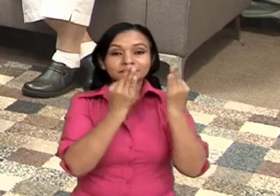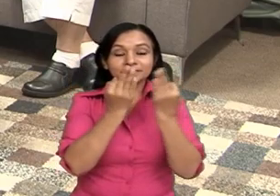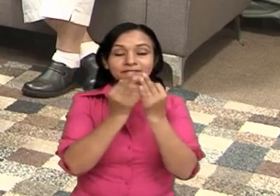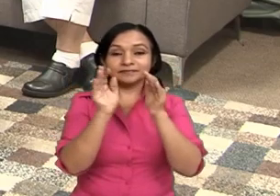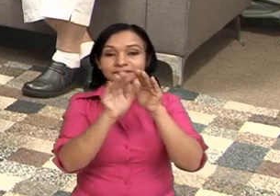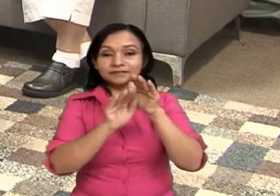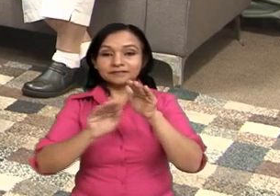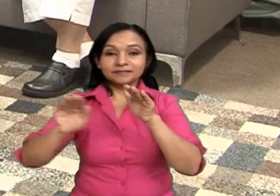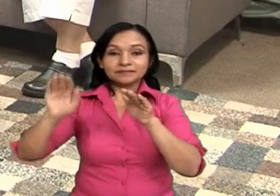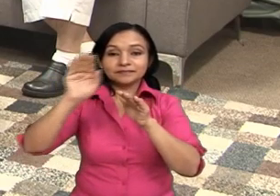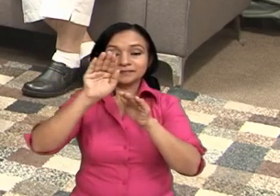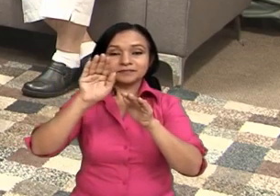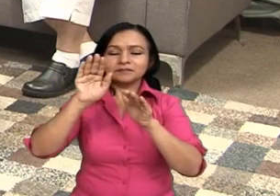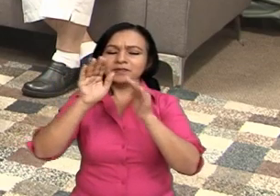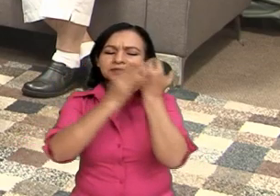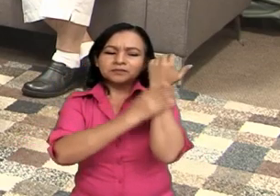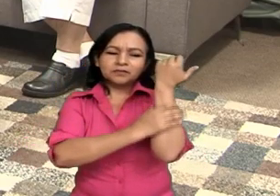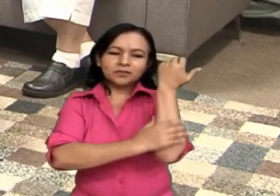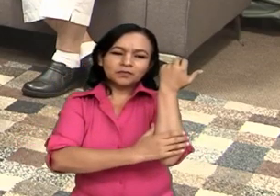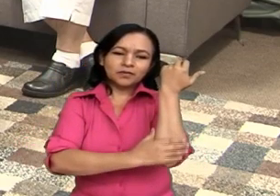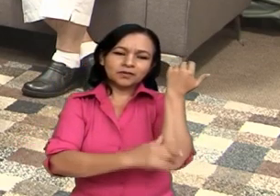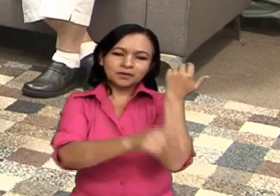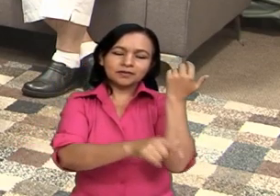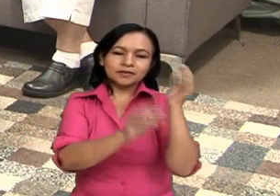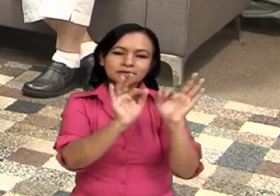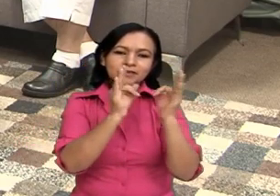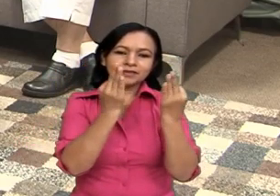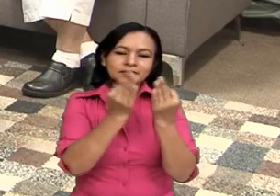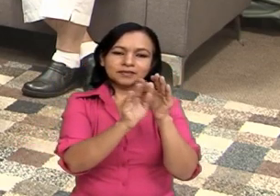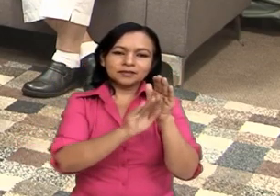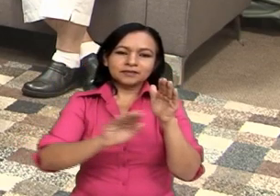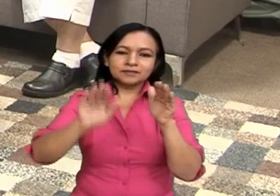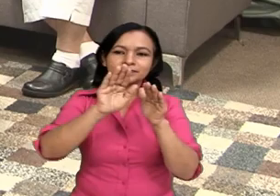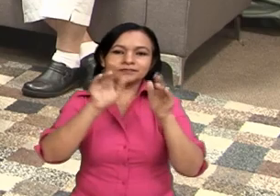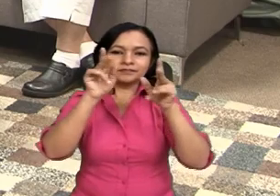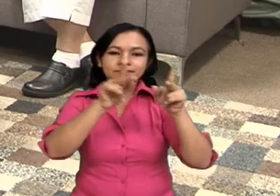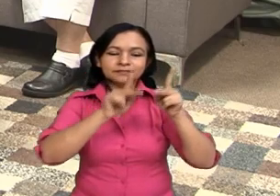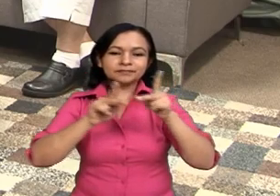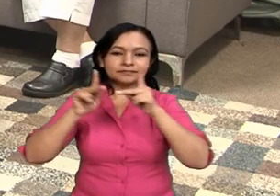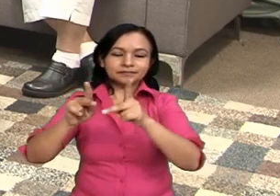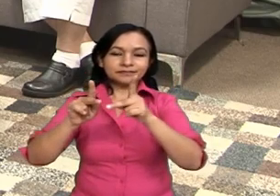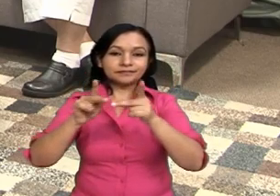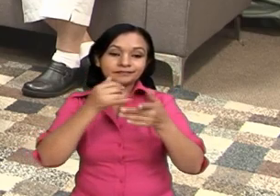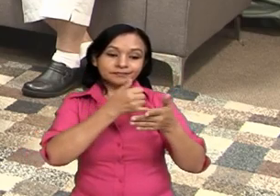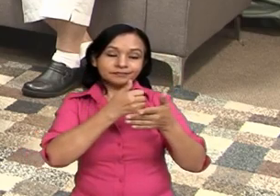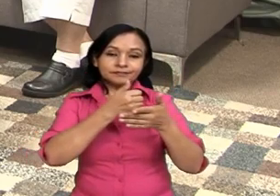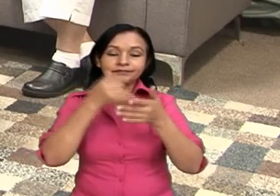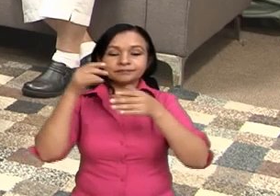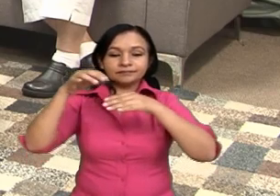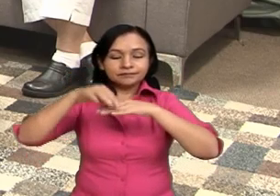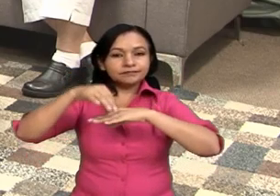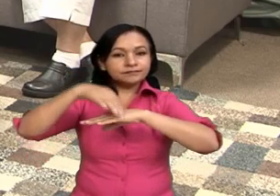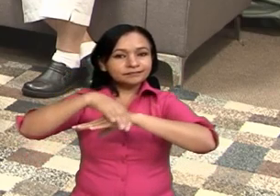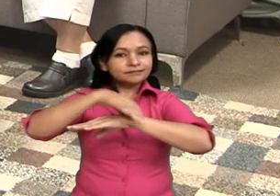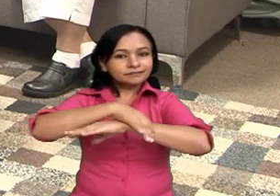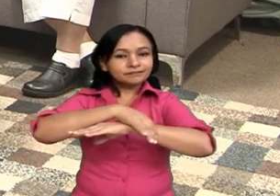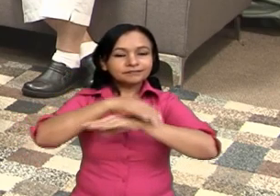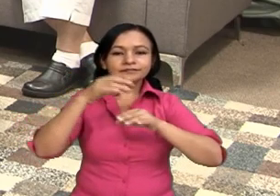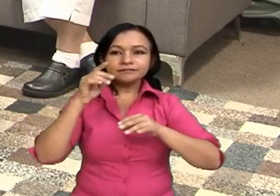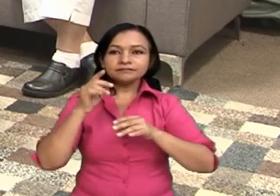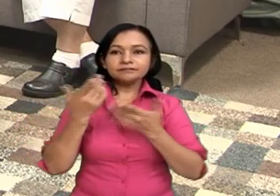principalmente los más desposeídos de la familia o los más desprotegidos de la familia, personas vulnerables. Entonces, la compañera Rosario es